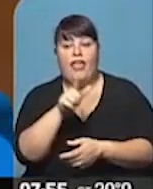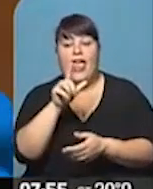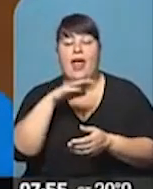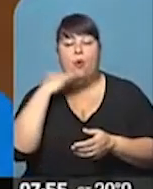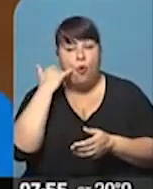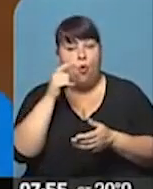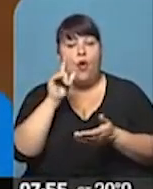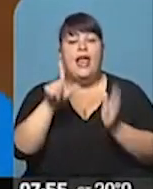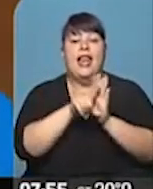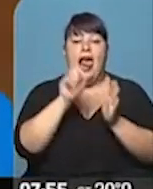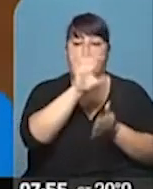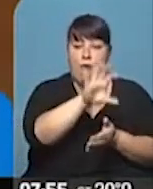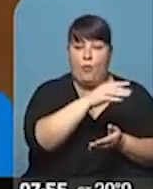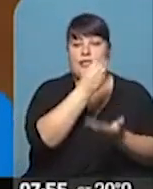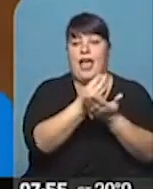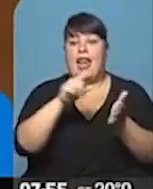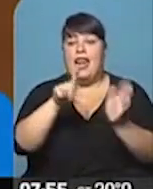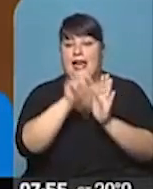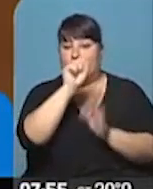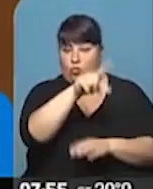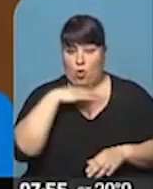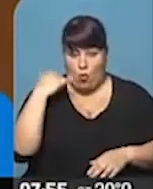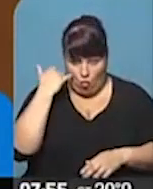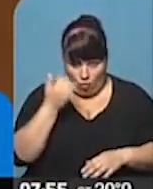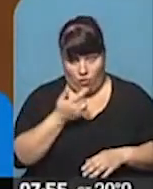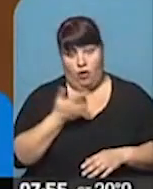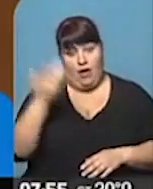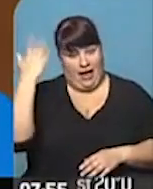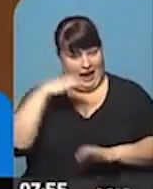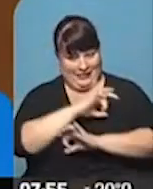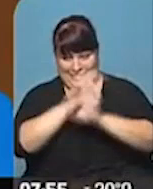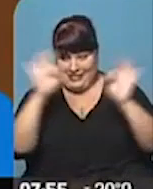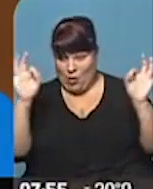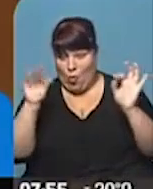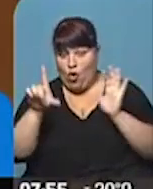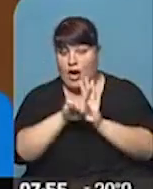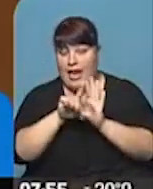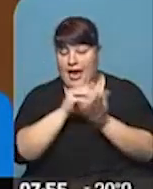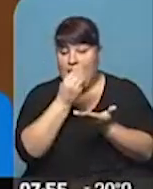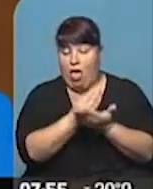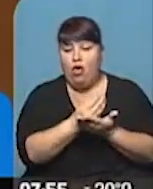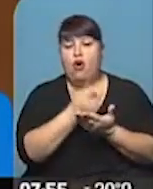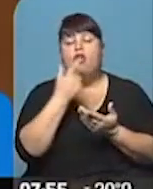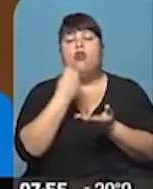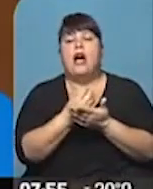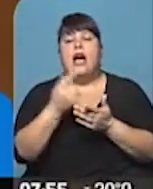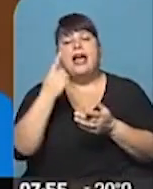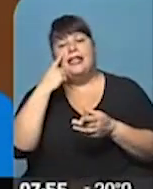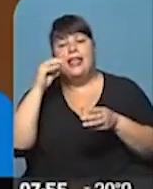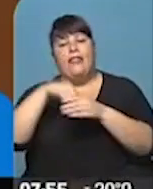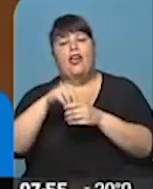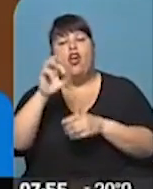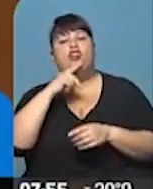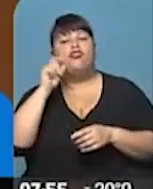legisladores provinciales a la legislatura local de la provincia. No tenían antes legisladores. Ingresaron concejales en